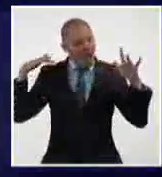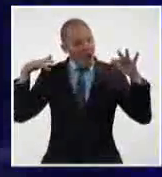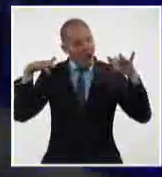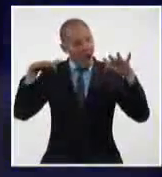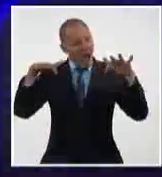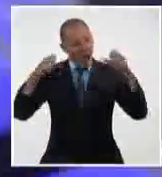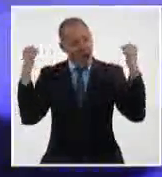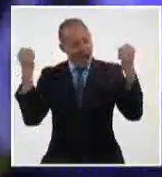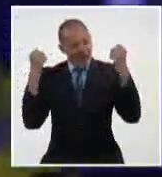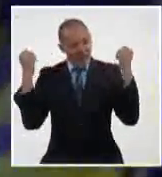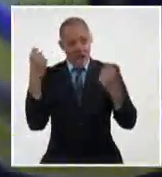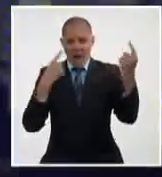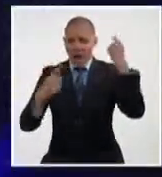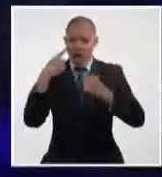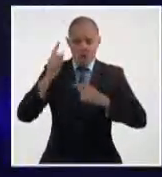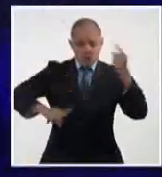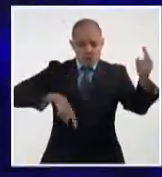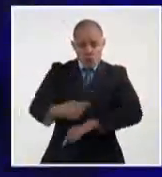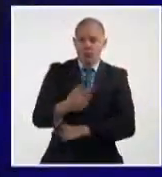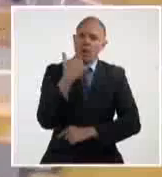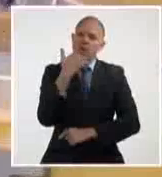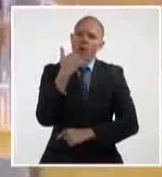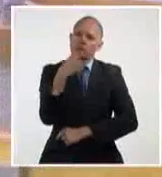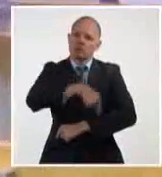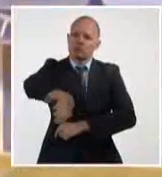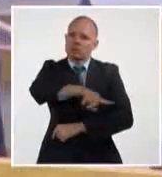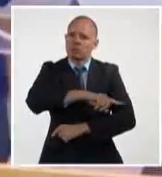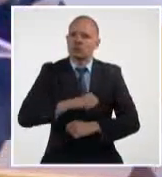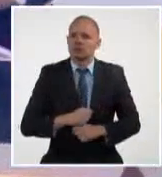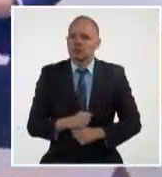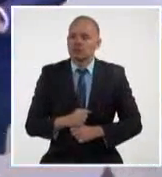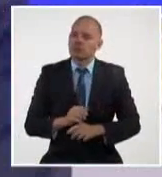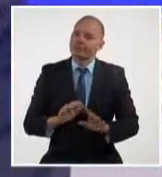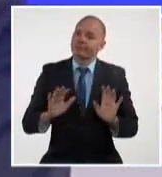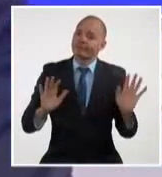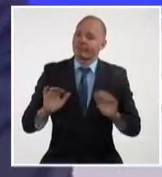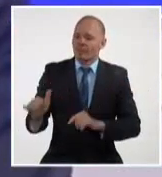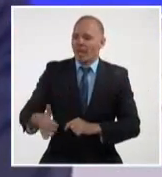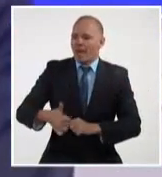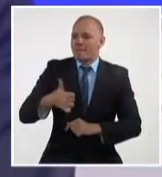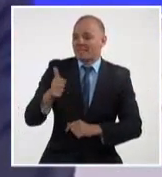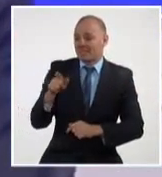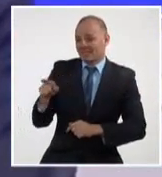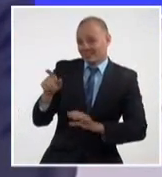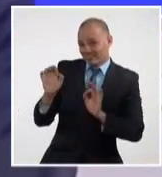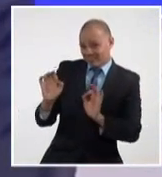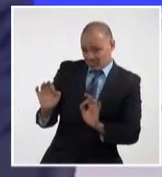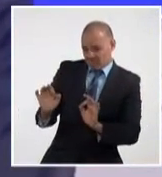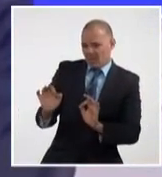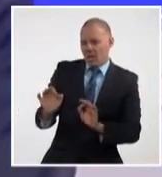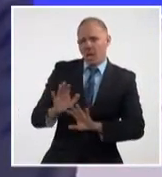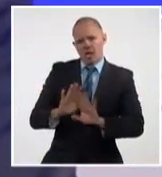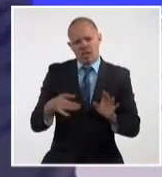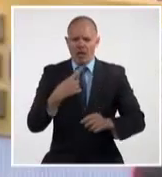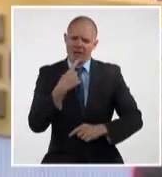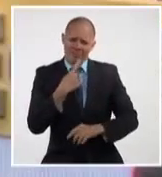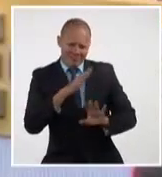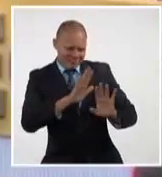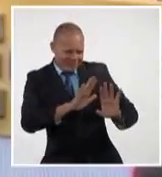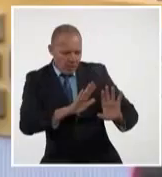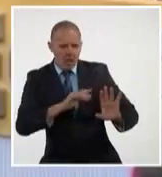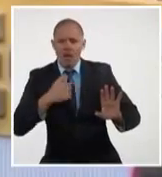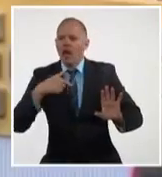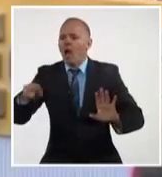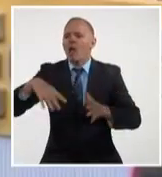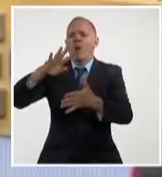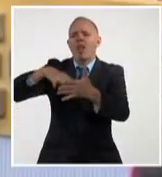violentos enfrentamientos con la fuerza pública. Por su parte, Sánchez defiende que la amnistía hará